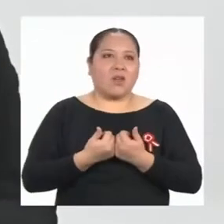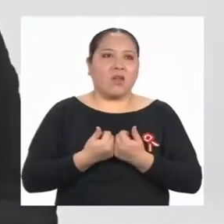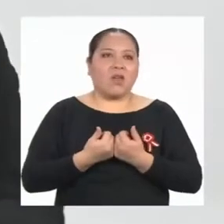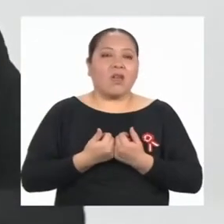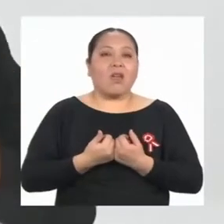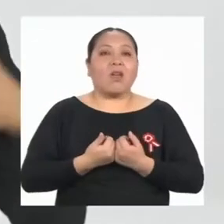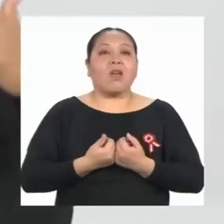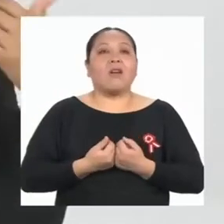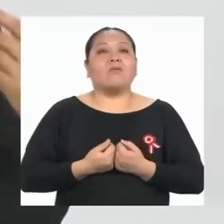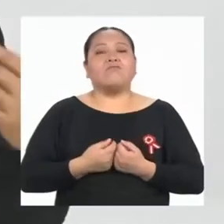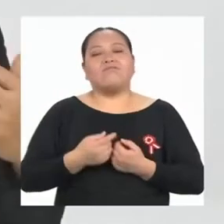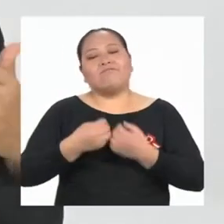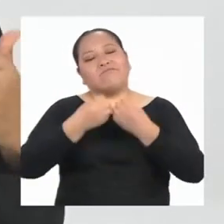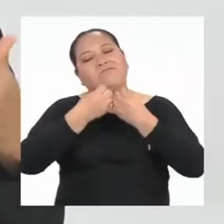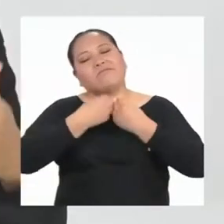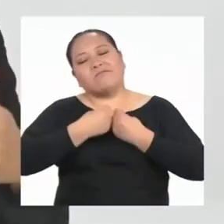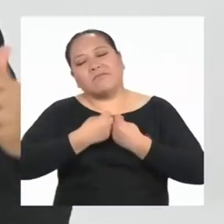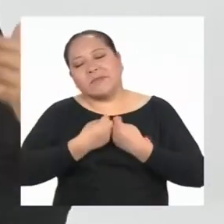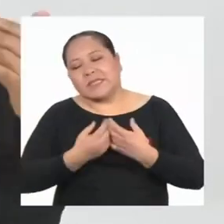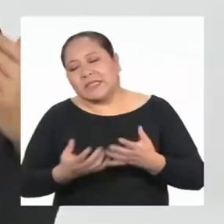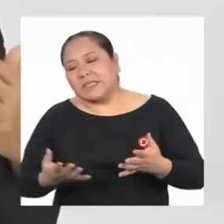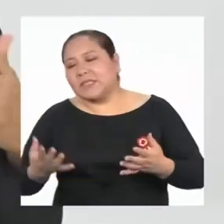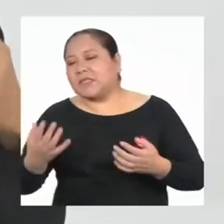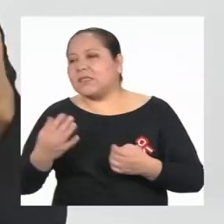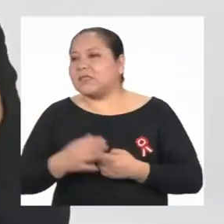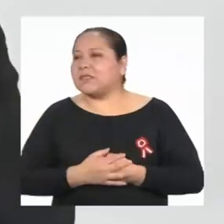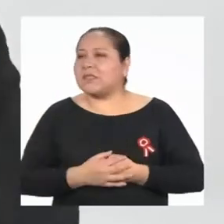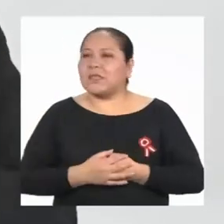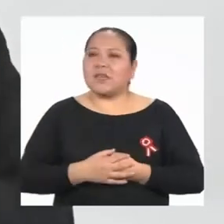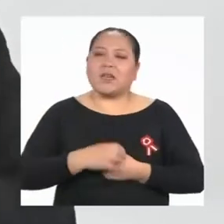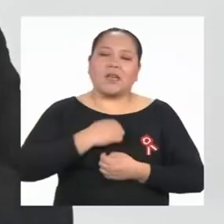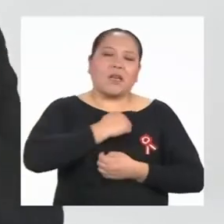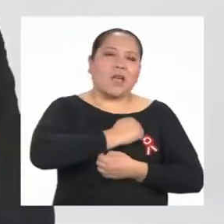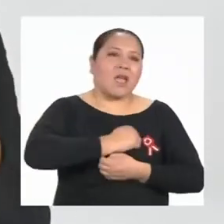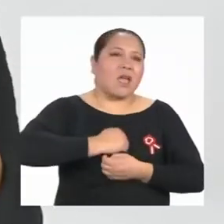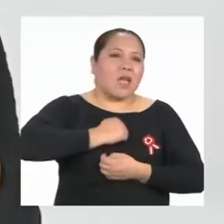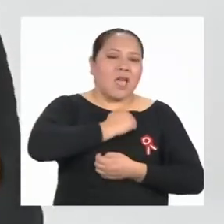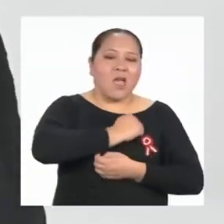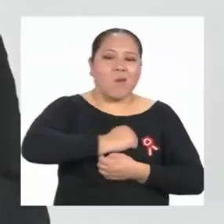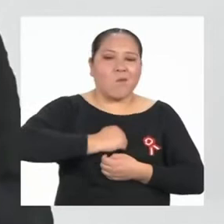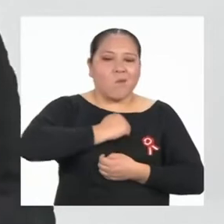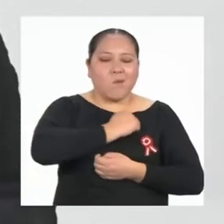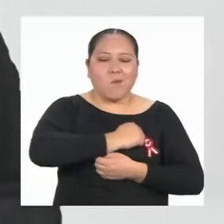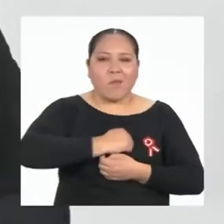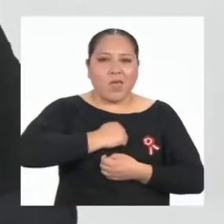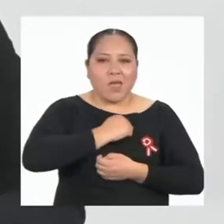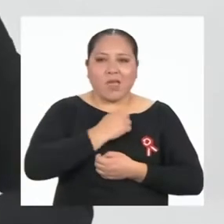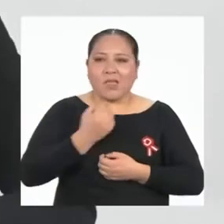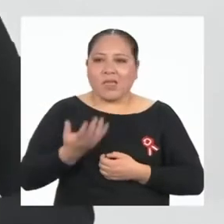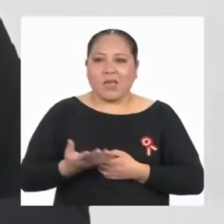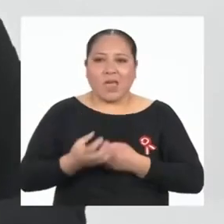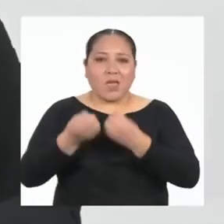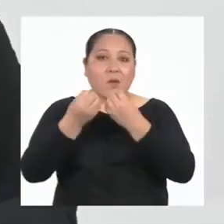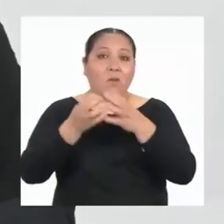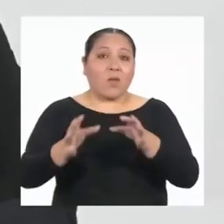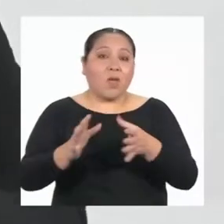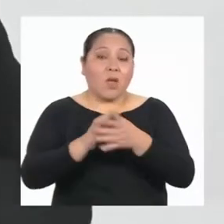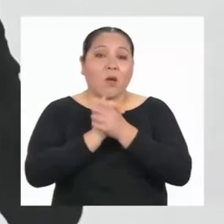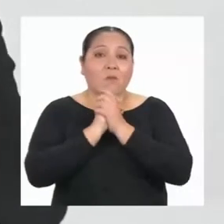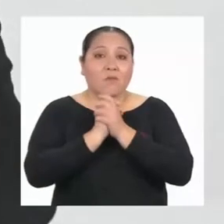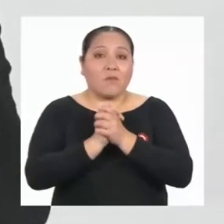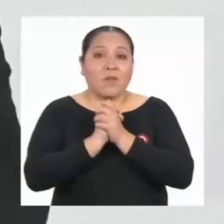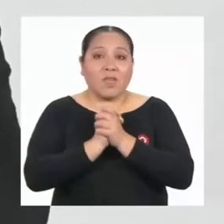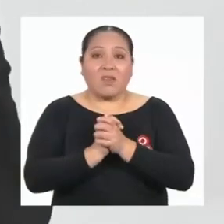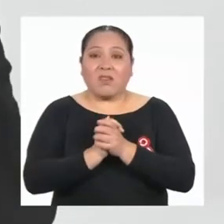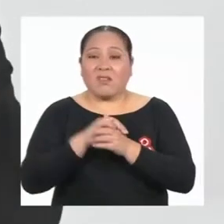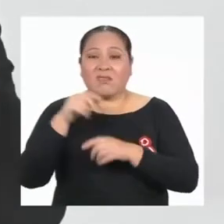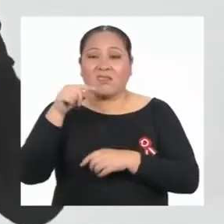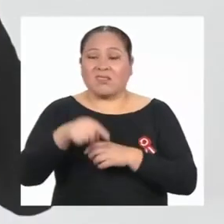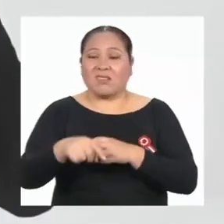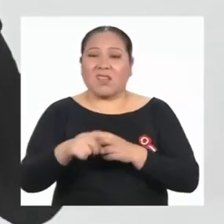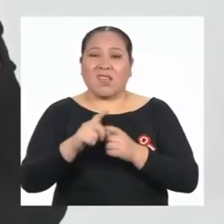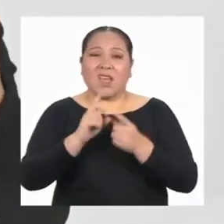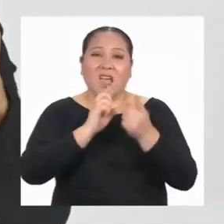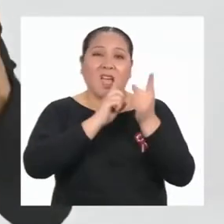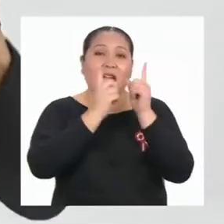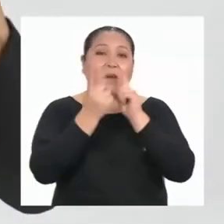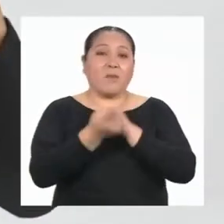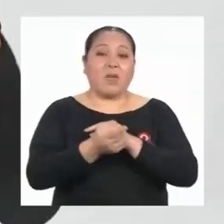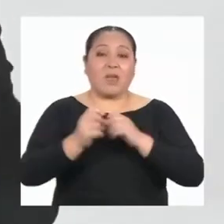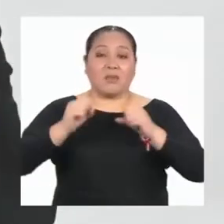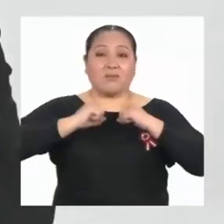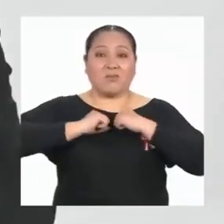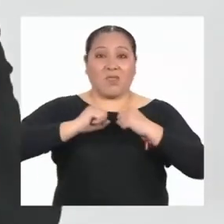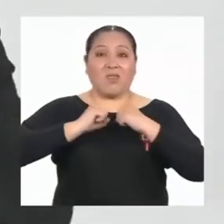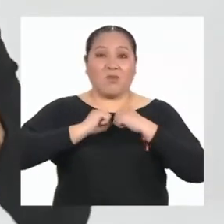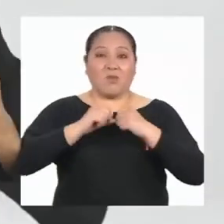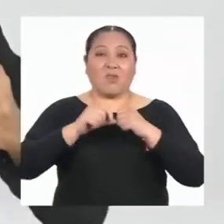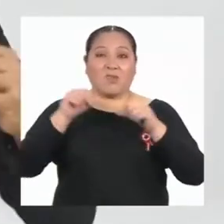una amistad y se haya manchado un evento deportivo con violencia. Siempre hay que prevenir esos actos en las